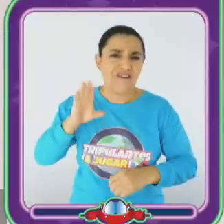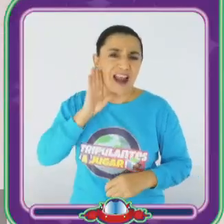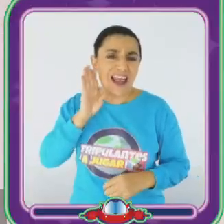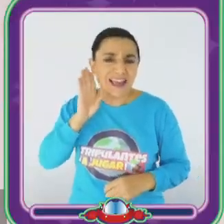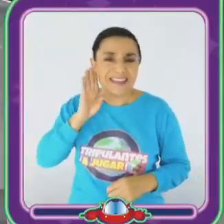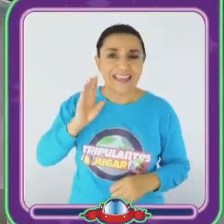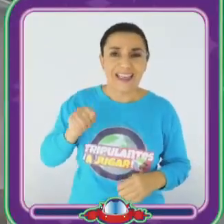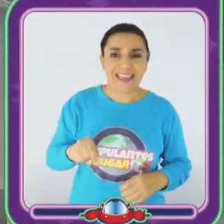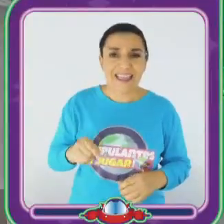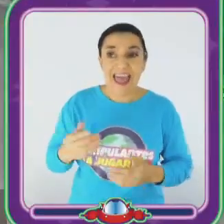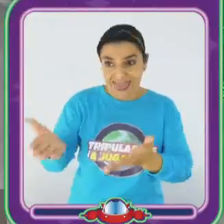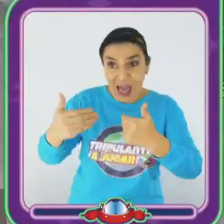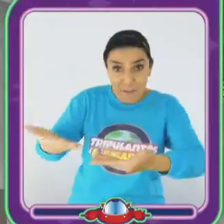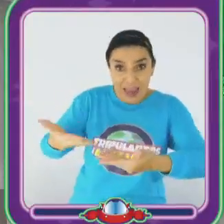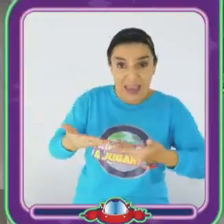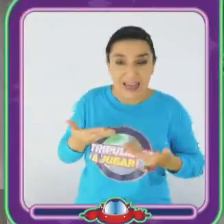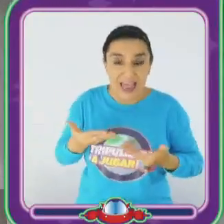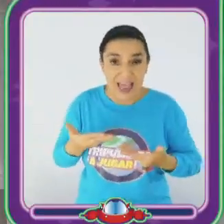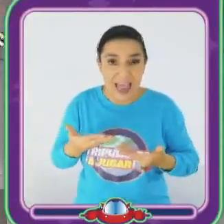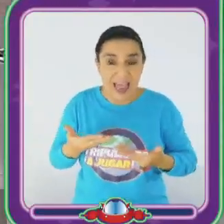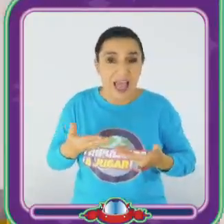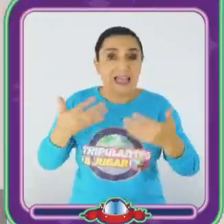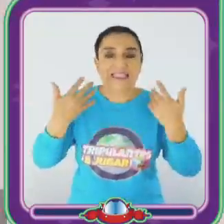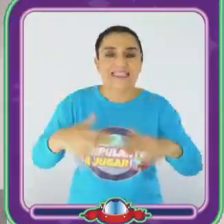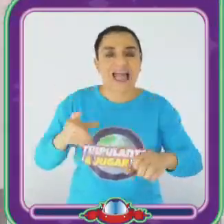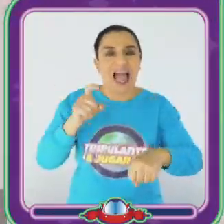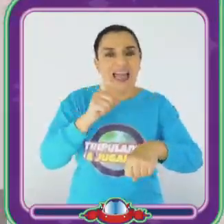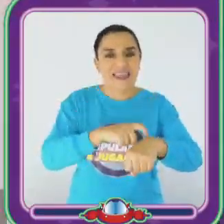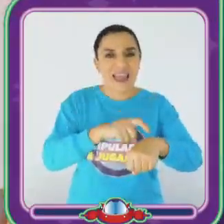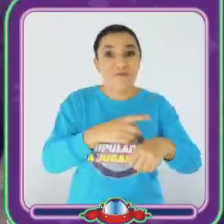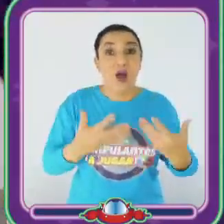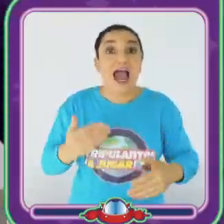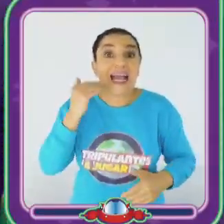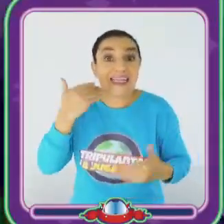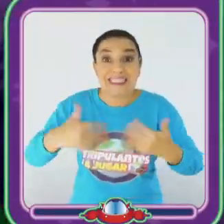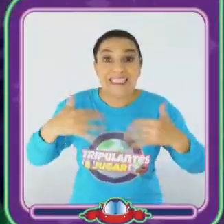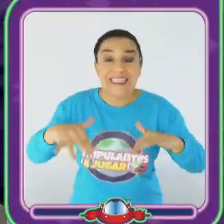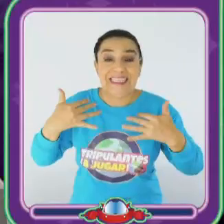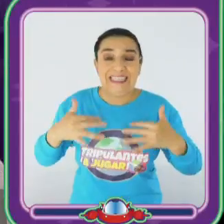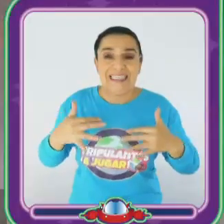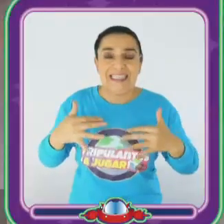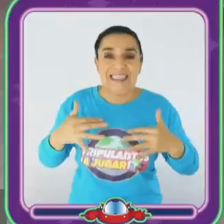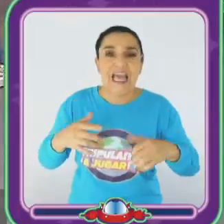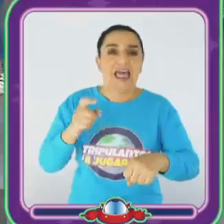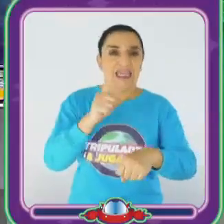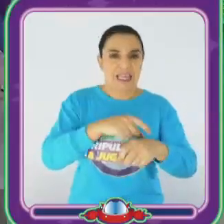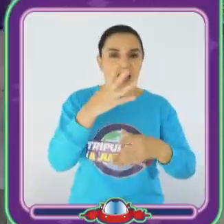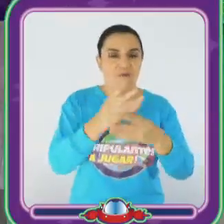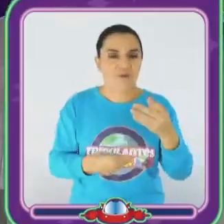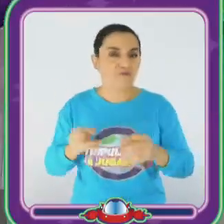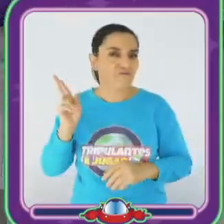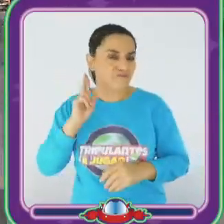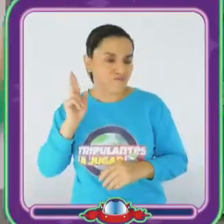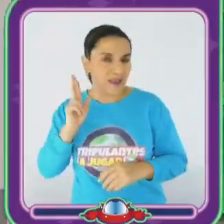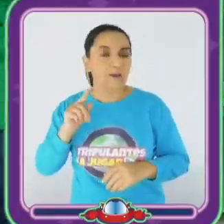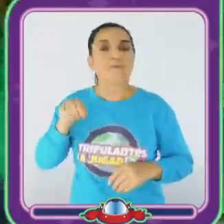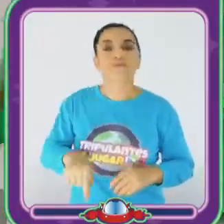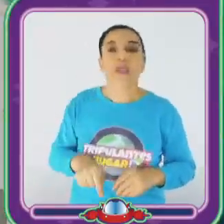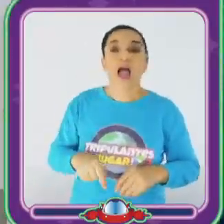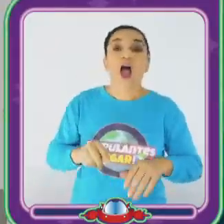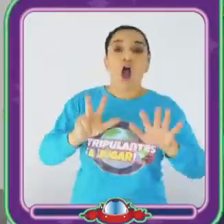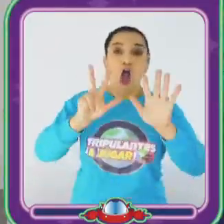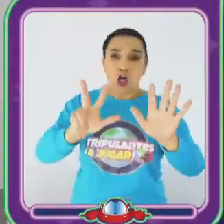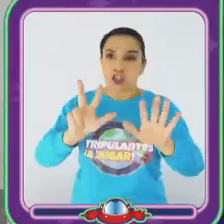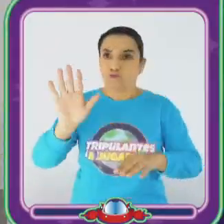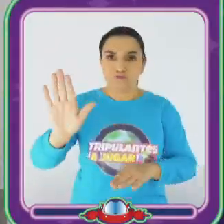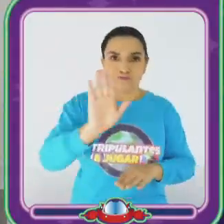Belén! ¡El comodín hizo tiempo! ¡No, casi! ¡Tiempo! ¡Tenemos las 8 pistas,